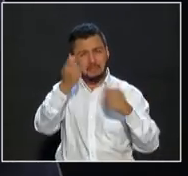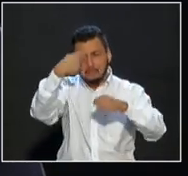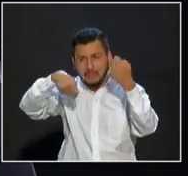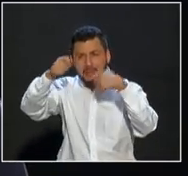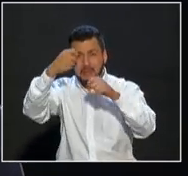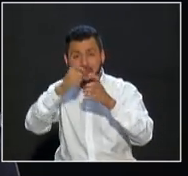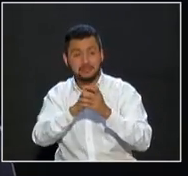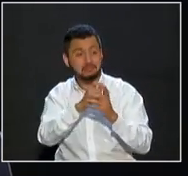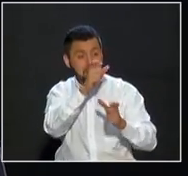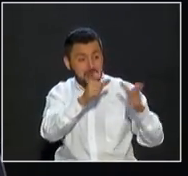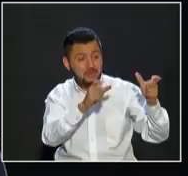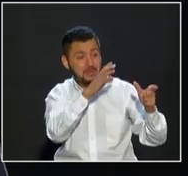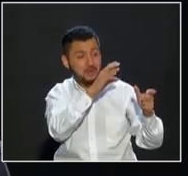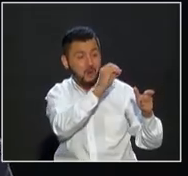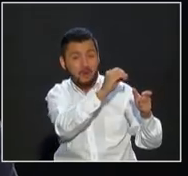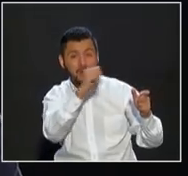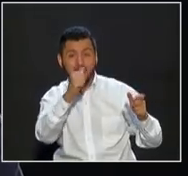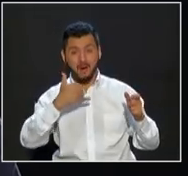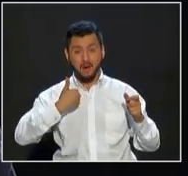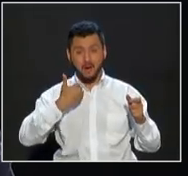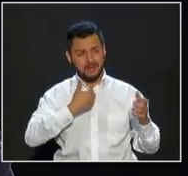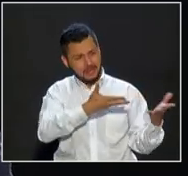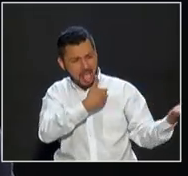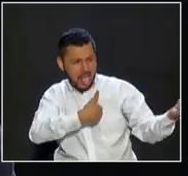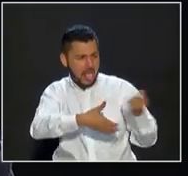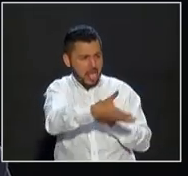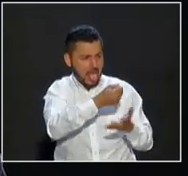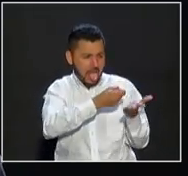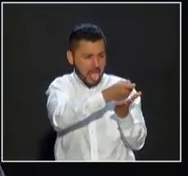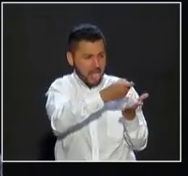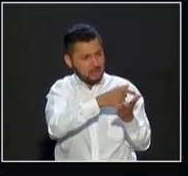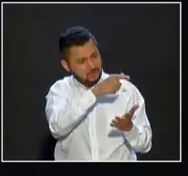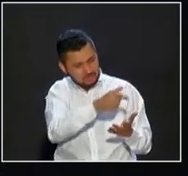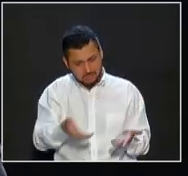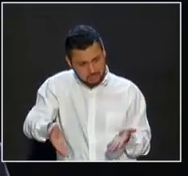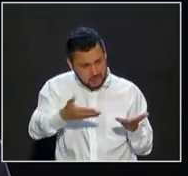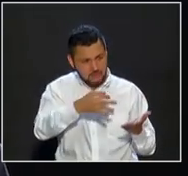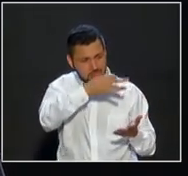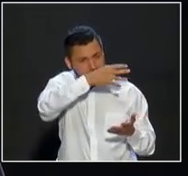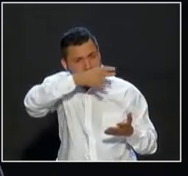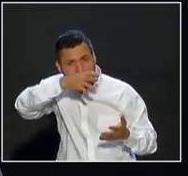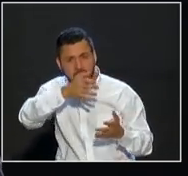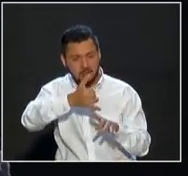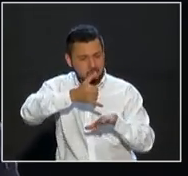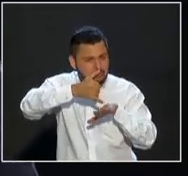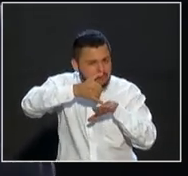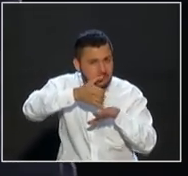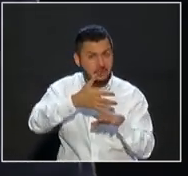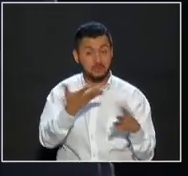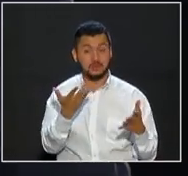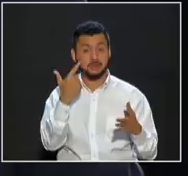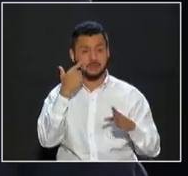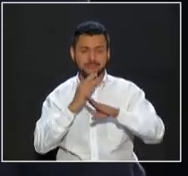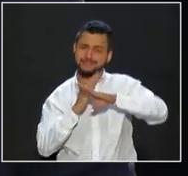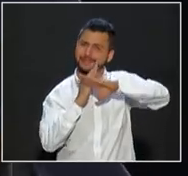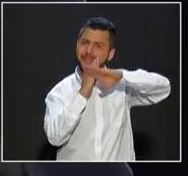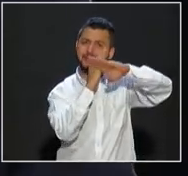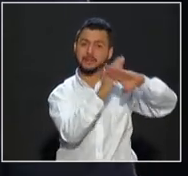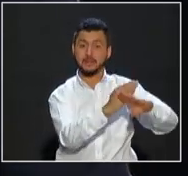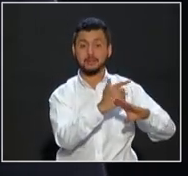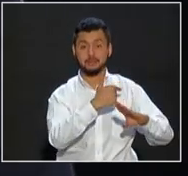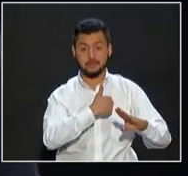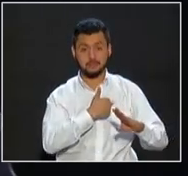las oportunidades de los jóvenes voy a crear una oficina antidroga en antioquia como una herramienta para luchar fuertemente contra